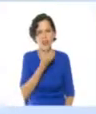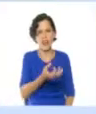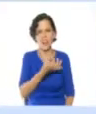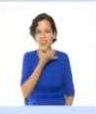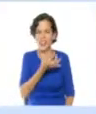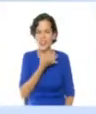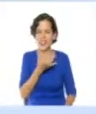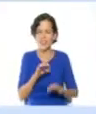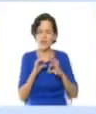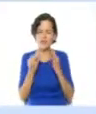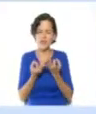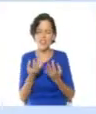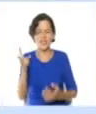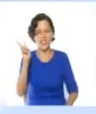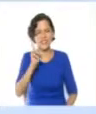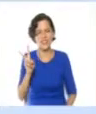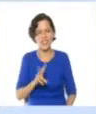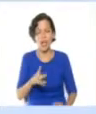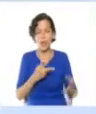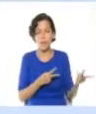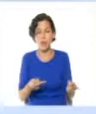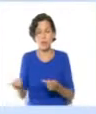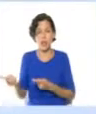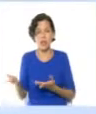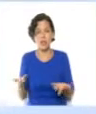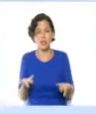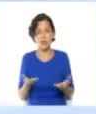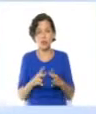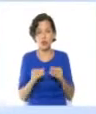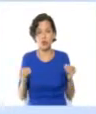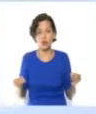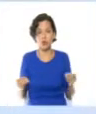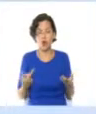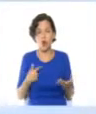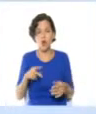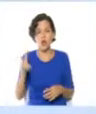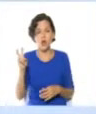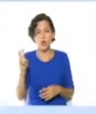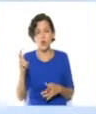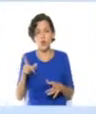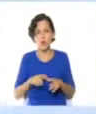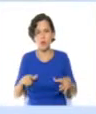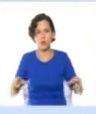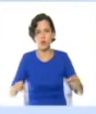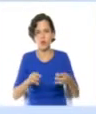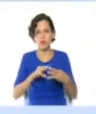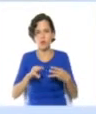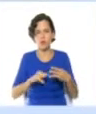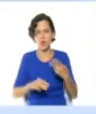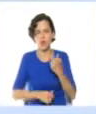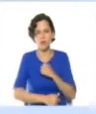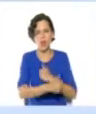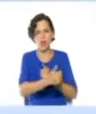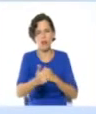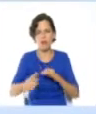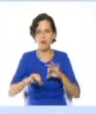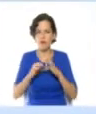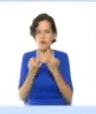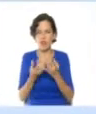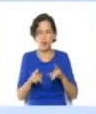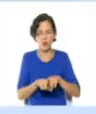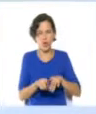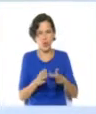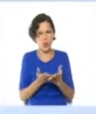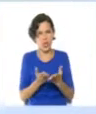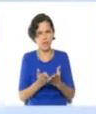Buenas tardes, familia venezolana, bienvenidos y bienvenidas a una nueva emisión de su programa favorito, Cada